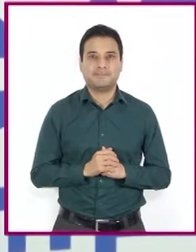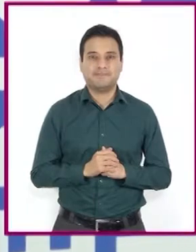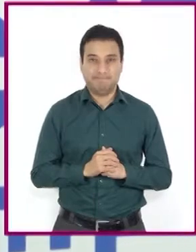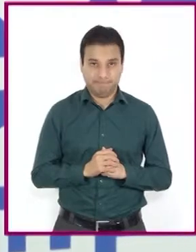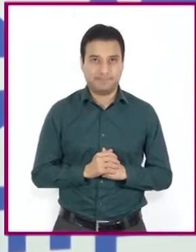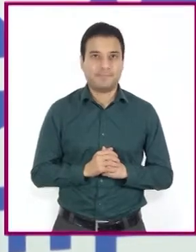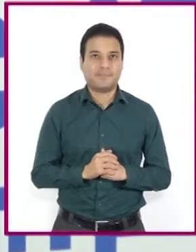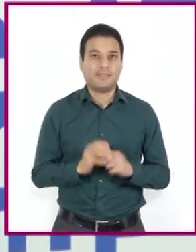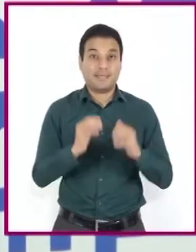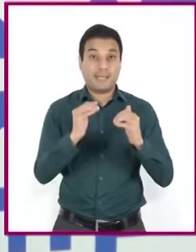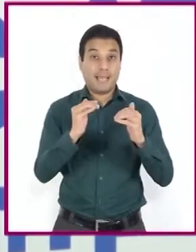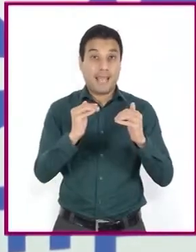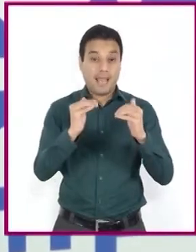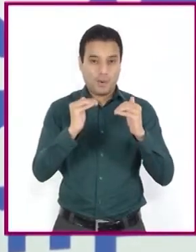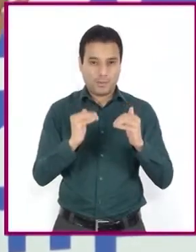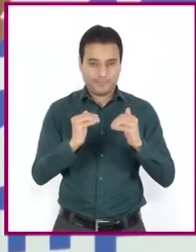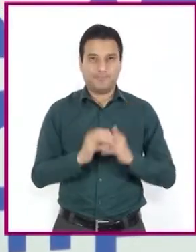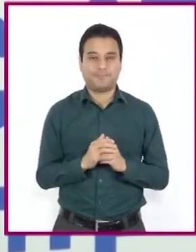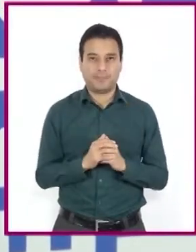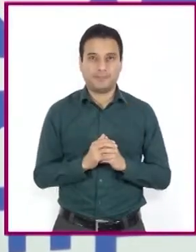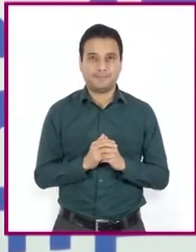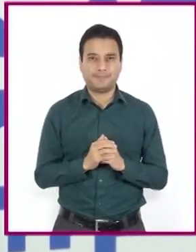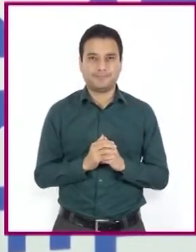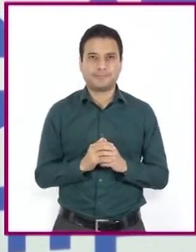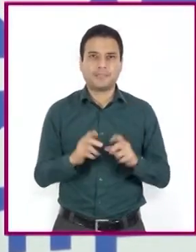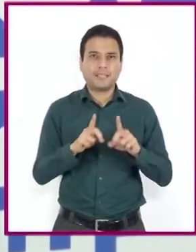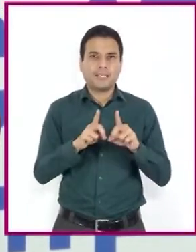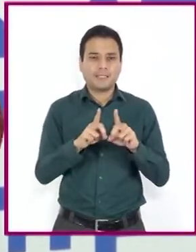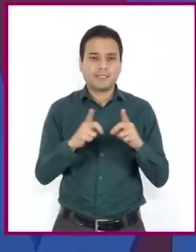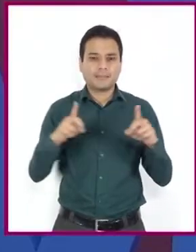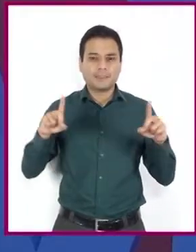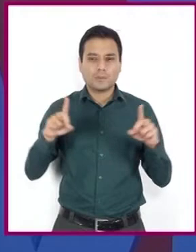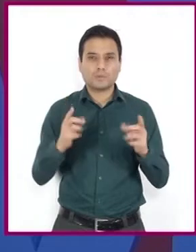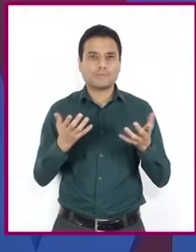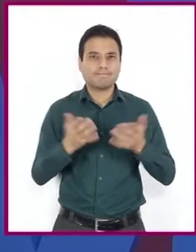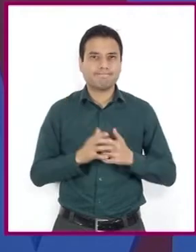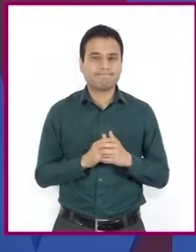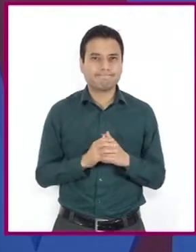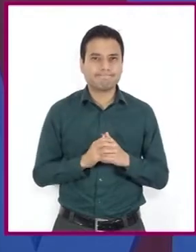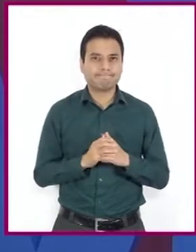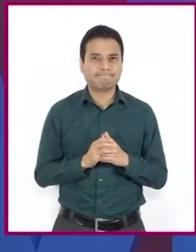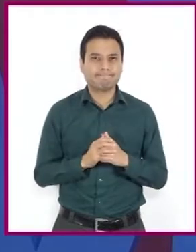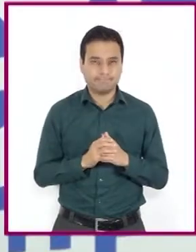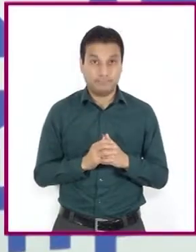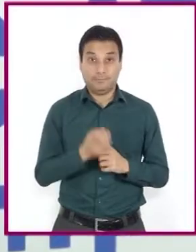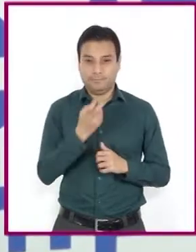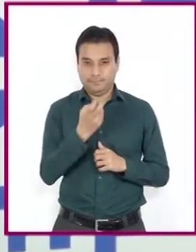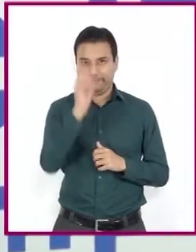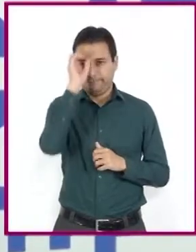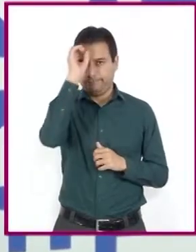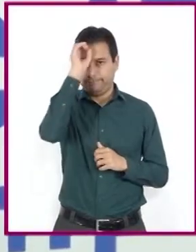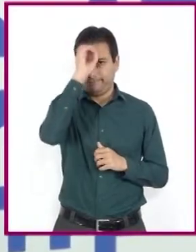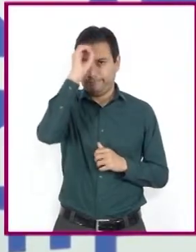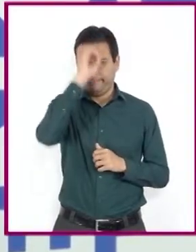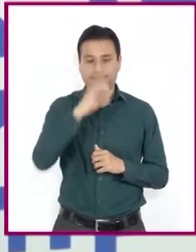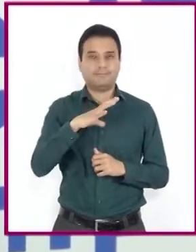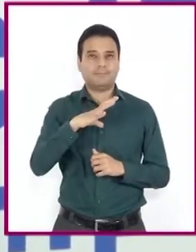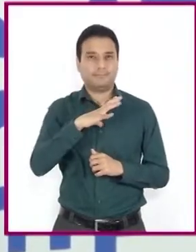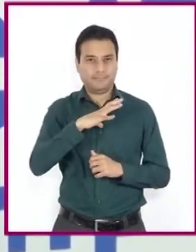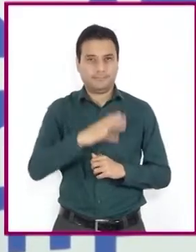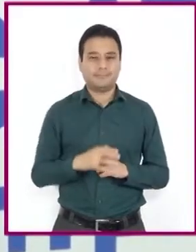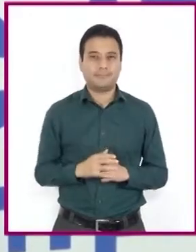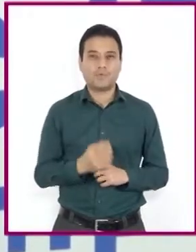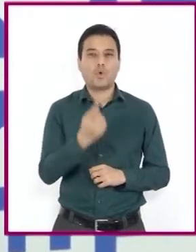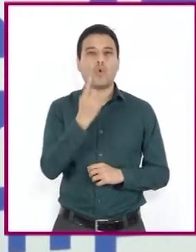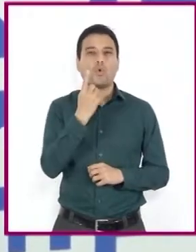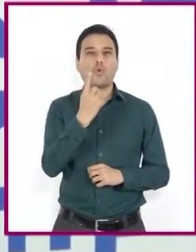Ahora debemos identificar el desarrollo en donde localizaremos la tesis, que es un enunciado